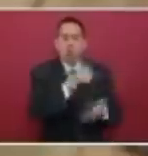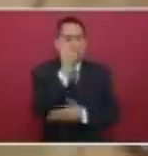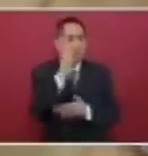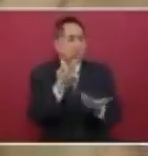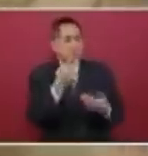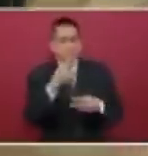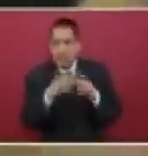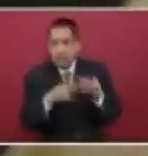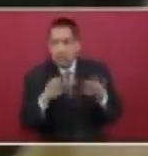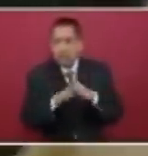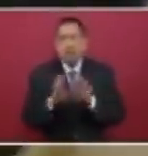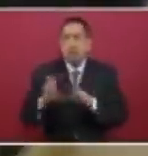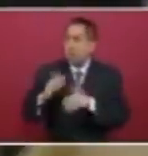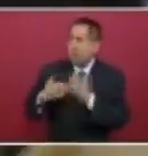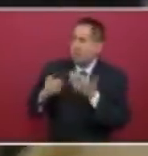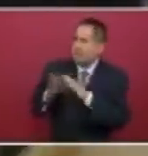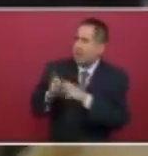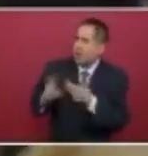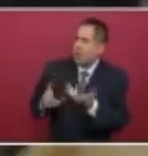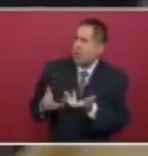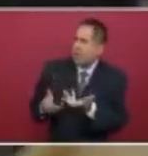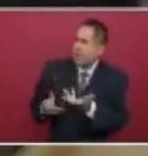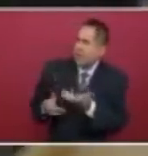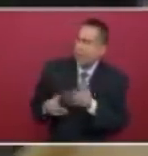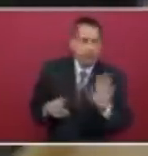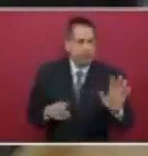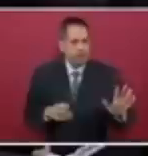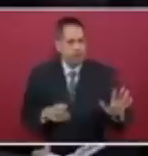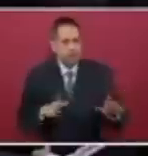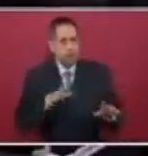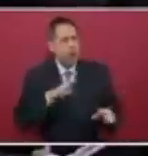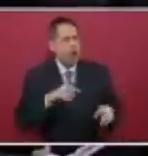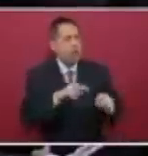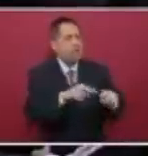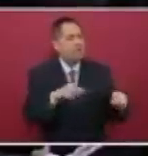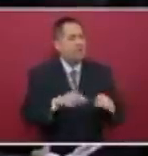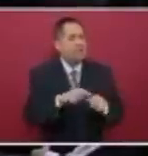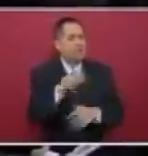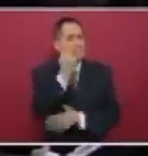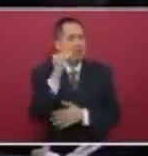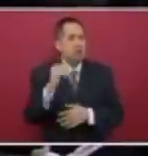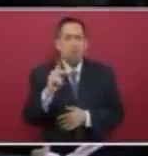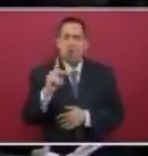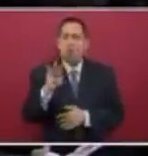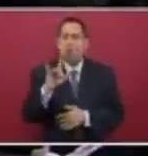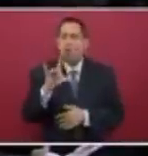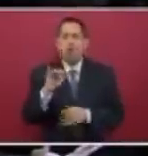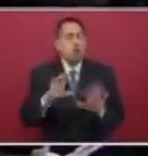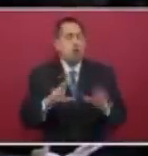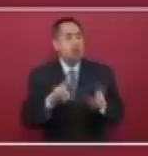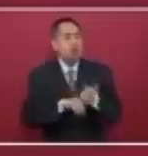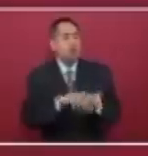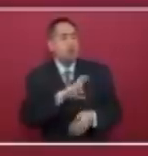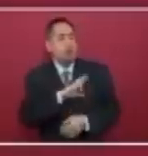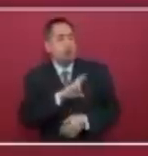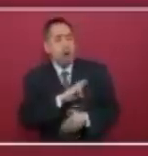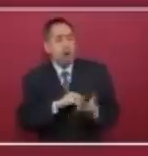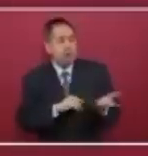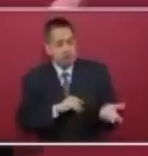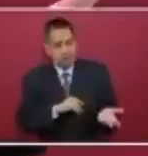cerrarse es que sus mecanismos no hay establecimientos públicos son particulares